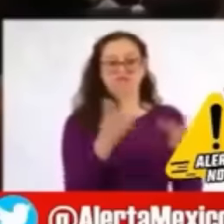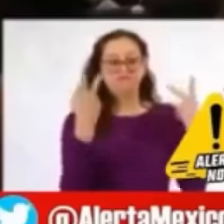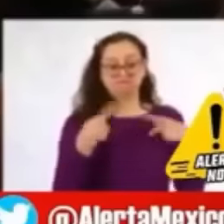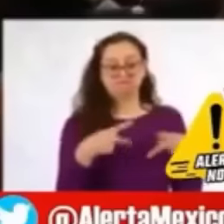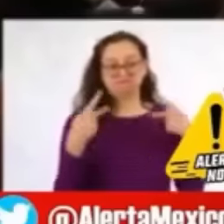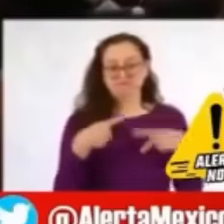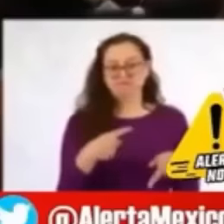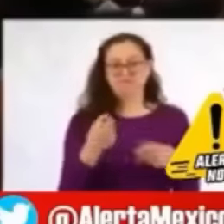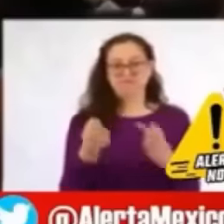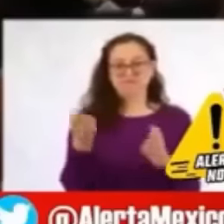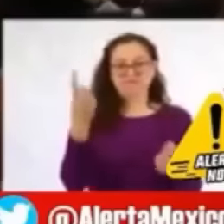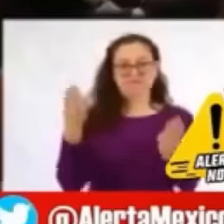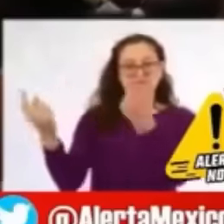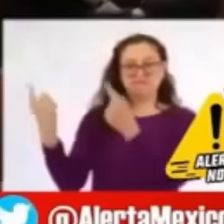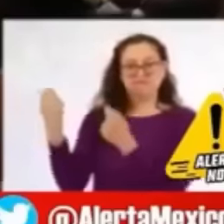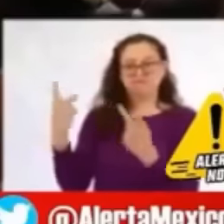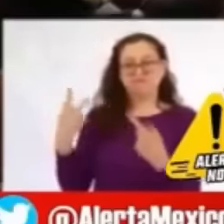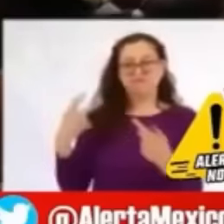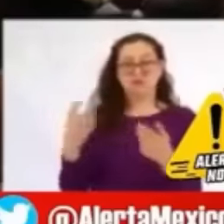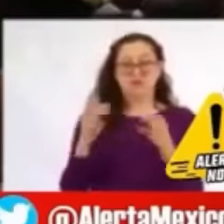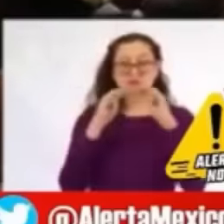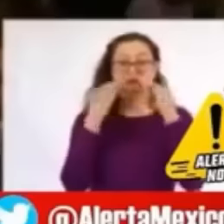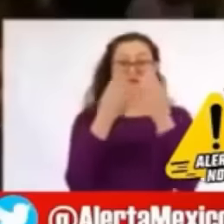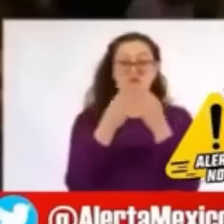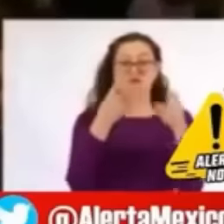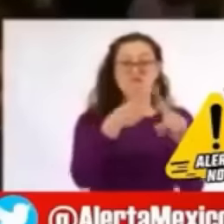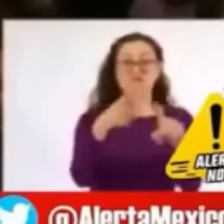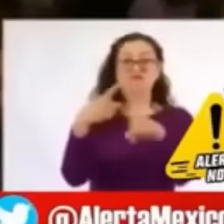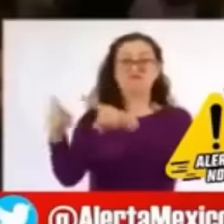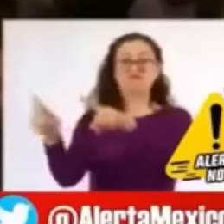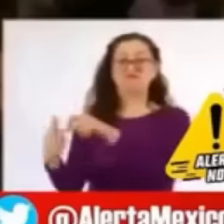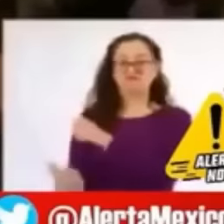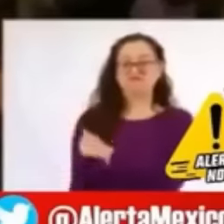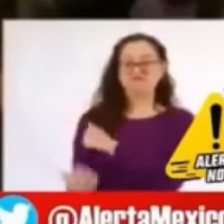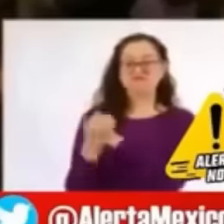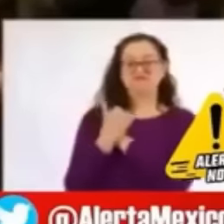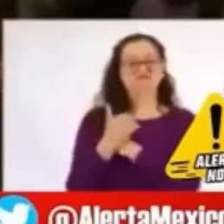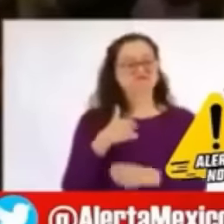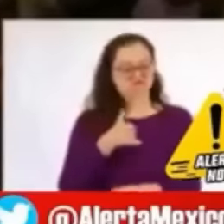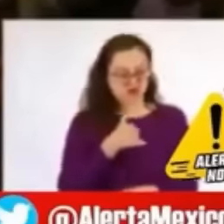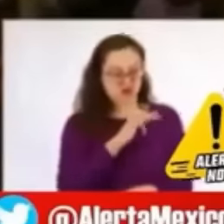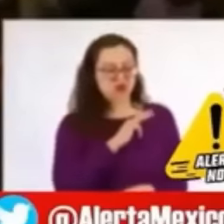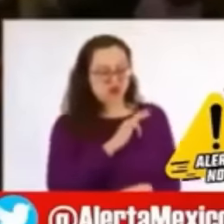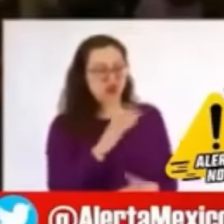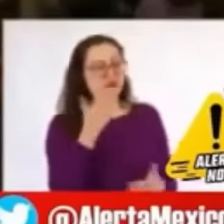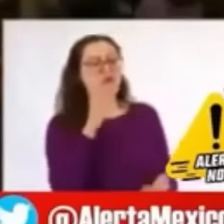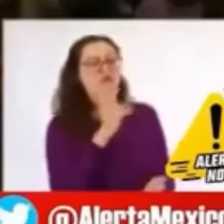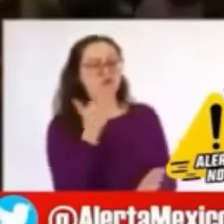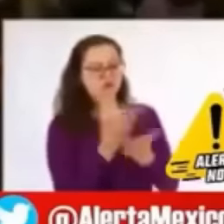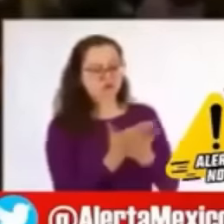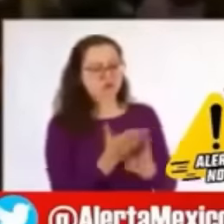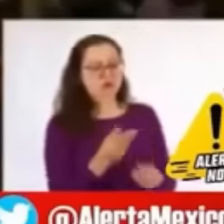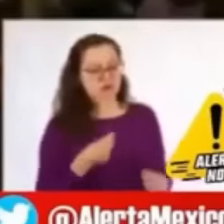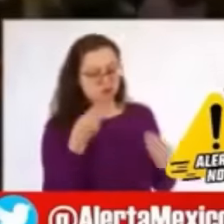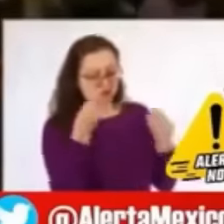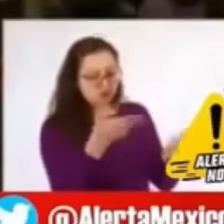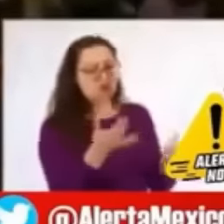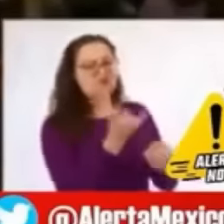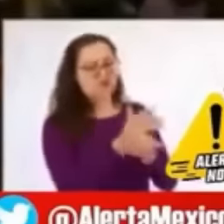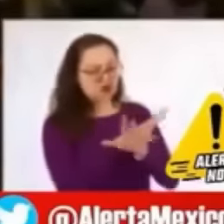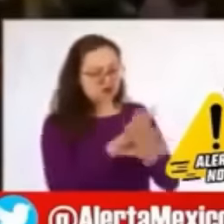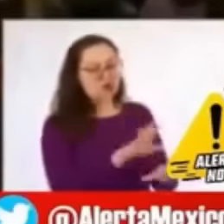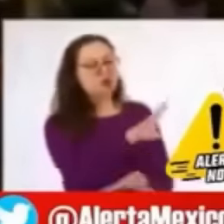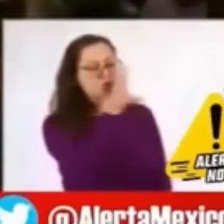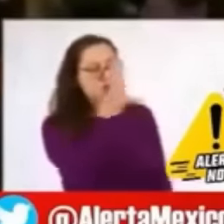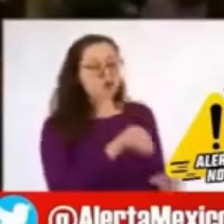que son varias personas de diferentes que están dispuestos a declarar y a entregarle a usted toda